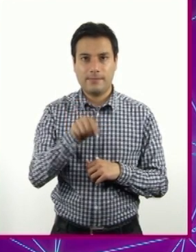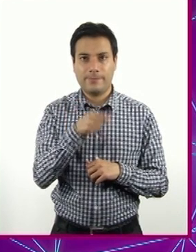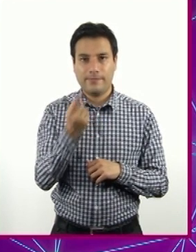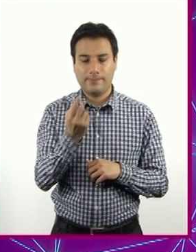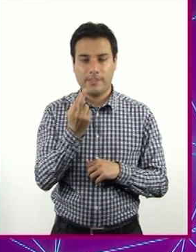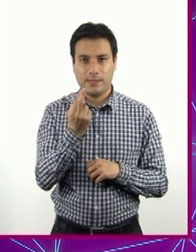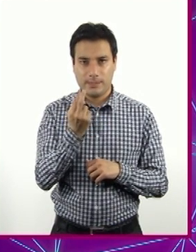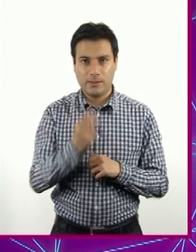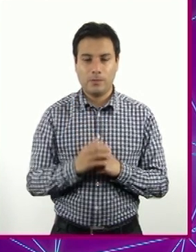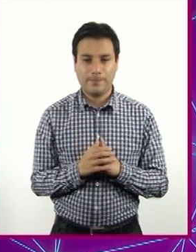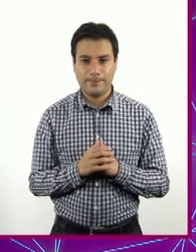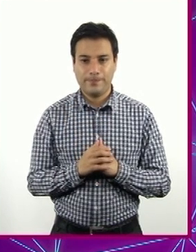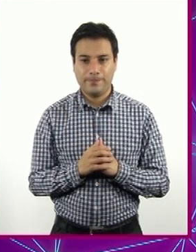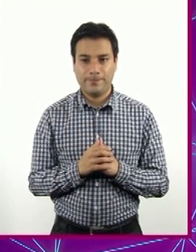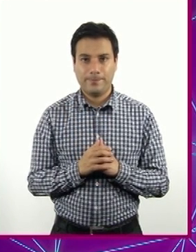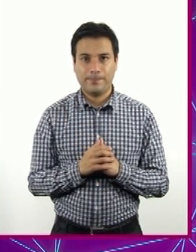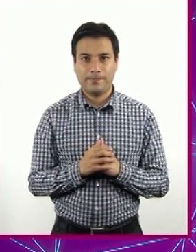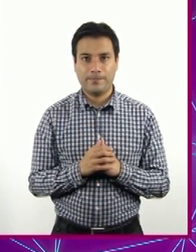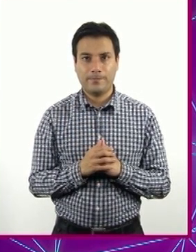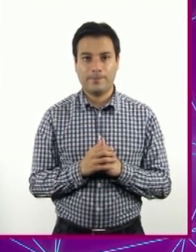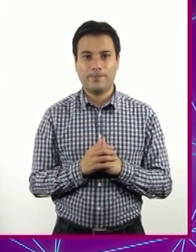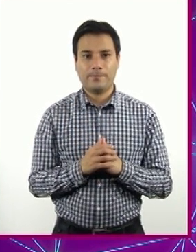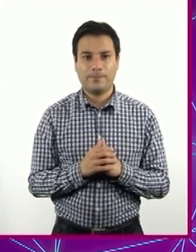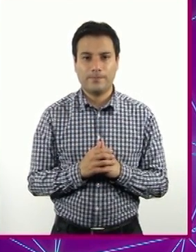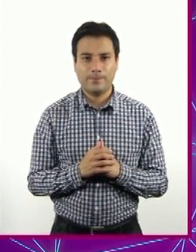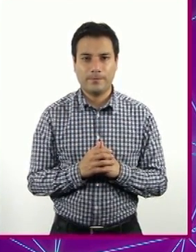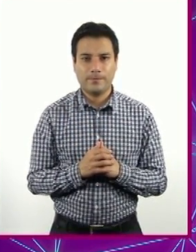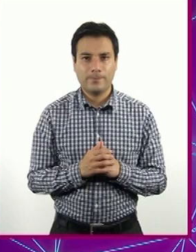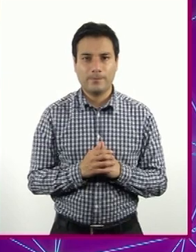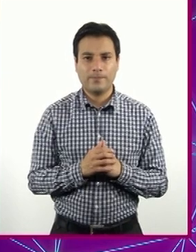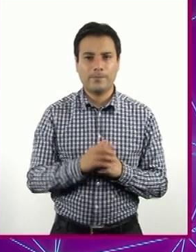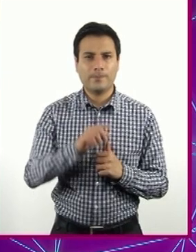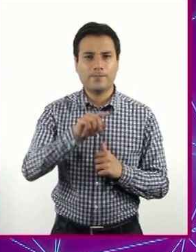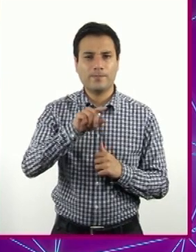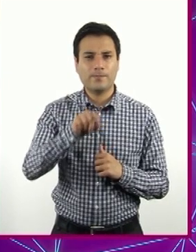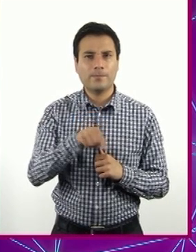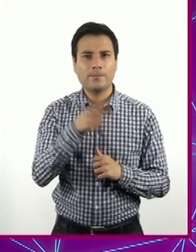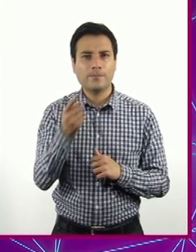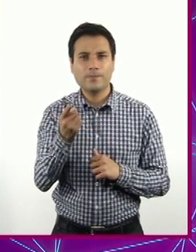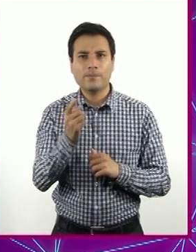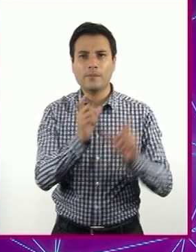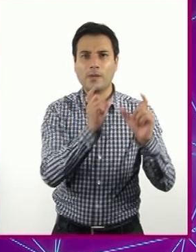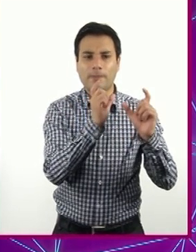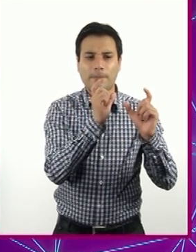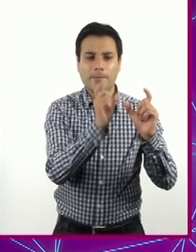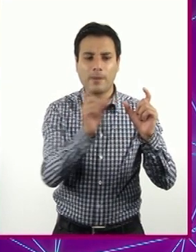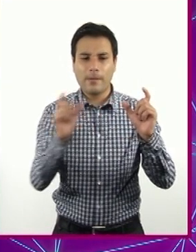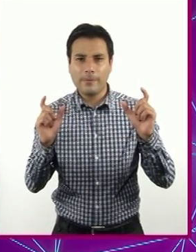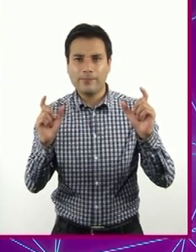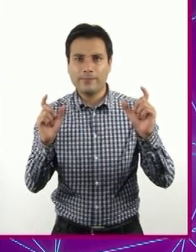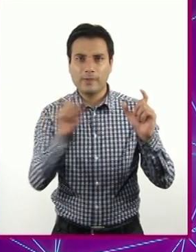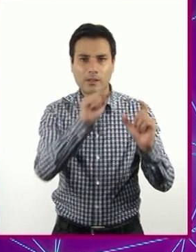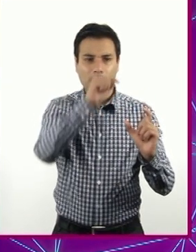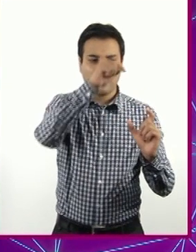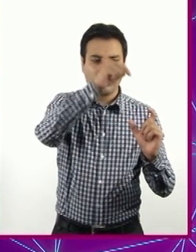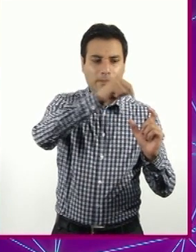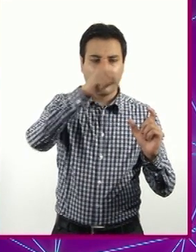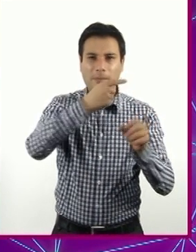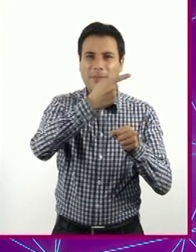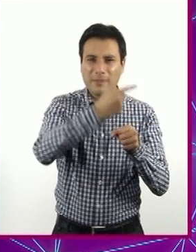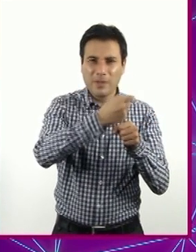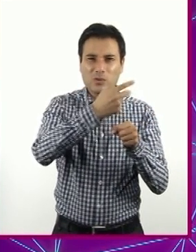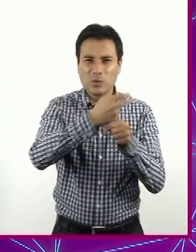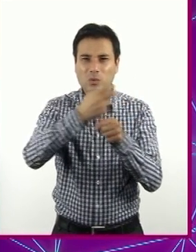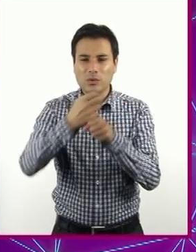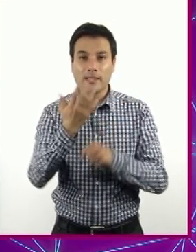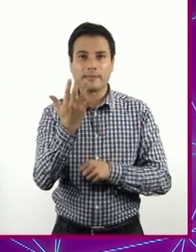16, 25, ¿qué término se encontrará en la posición 50? Resulta largo